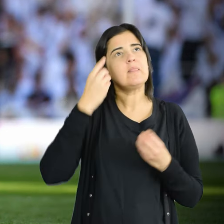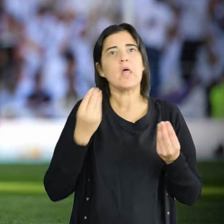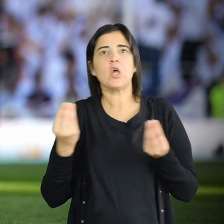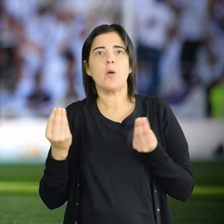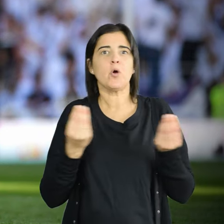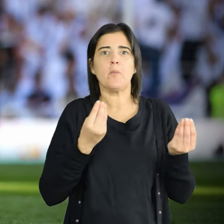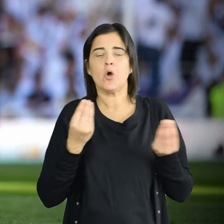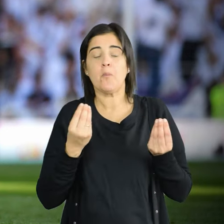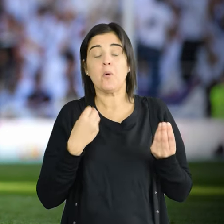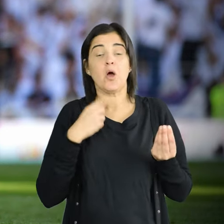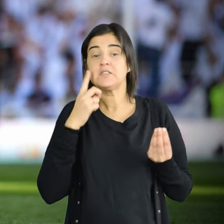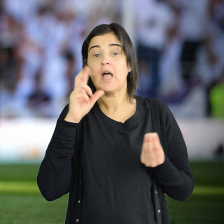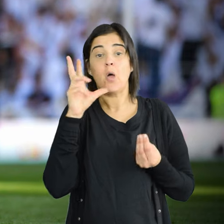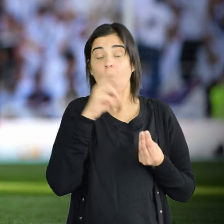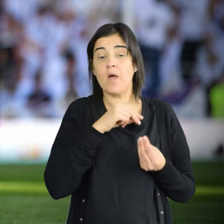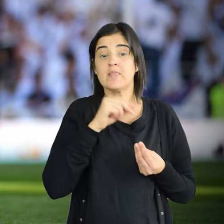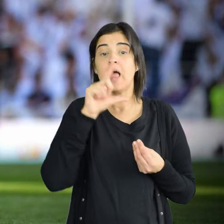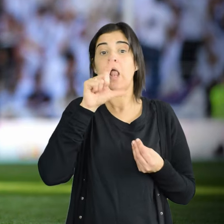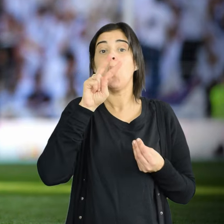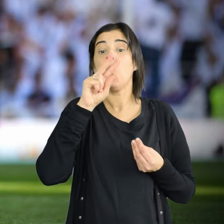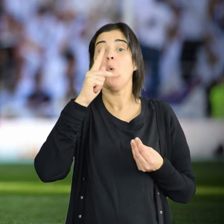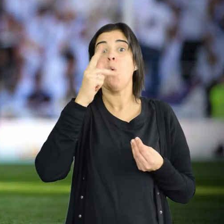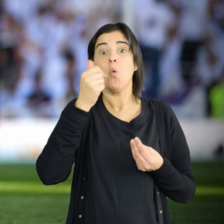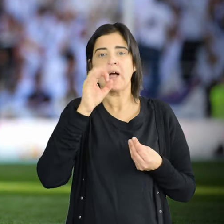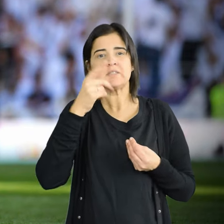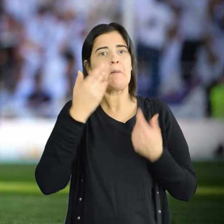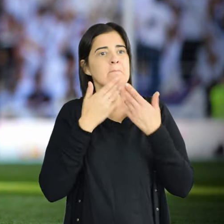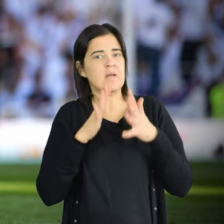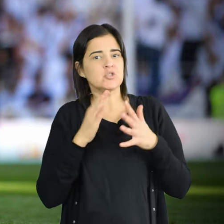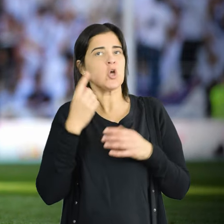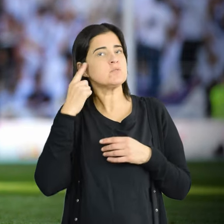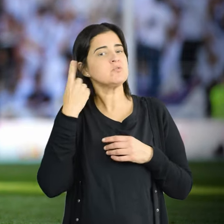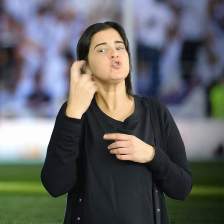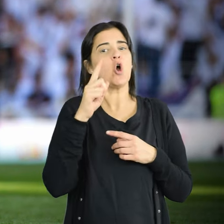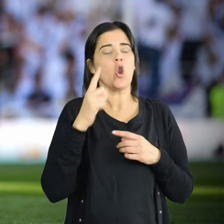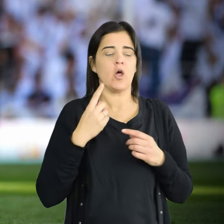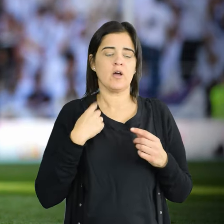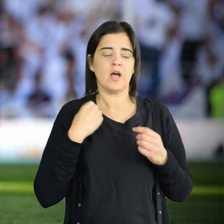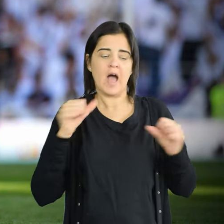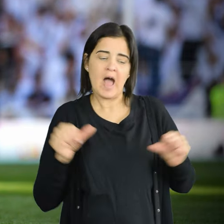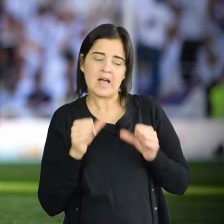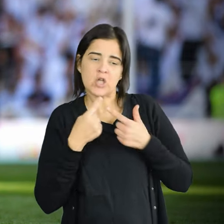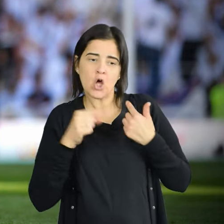en sus pensamientos casi sin darse cuenta Luca comenzó a desarrollar su talento